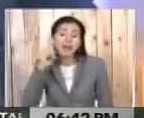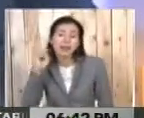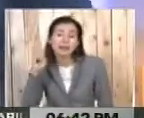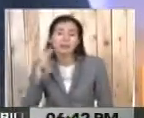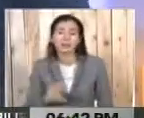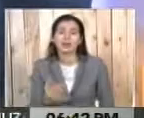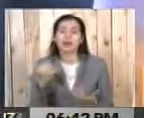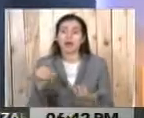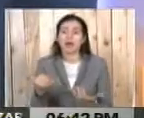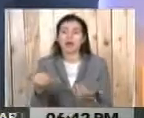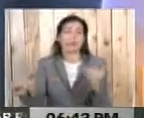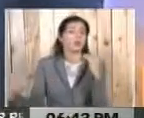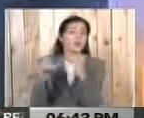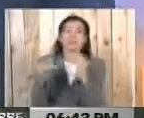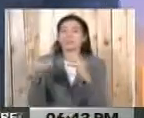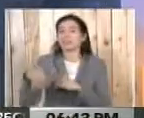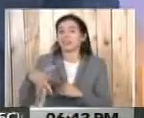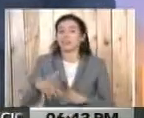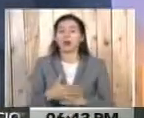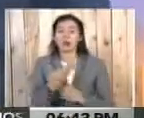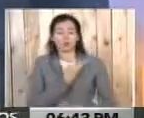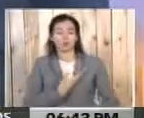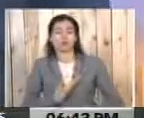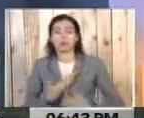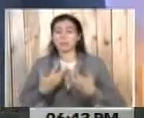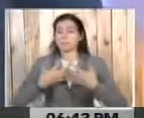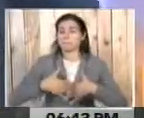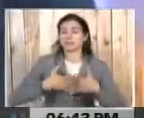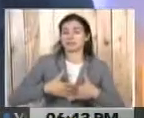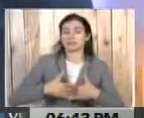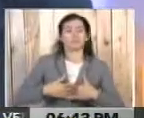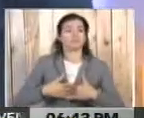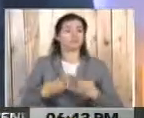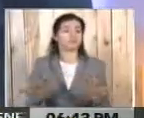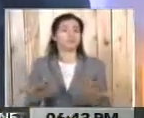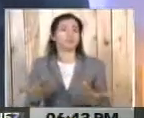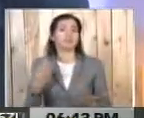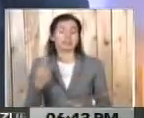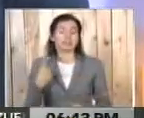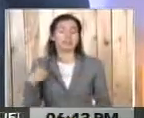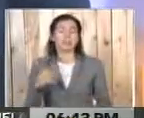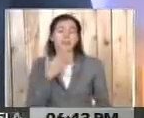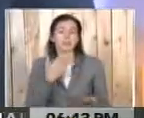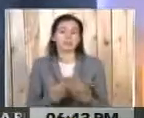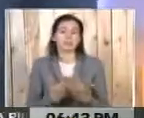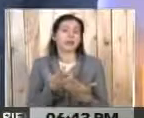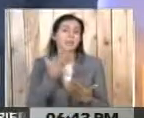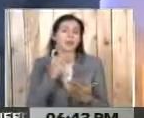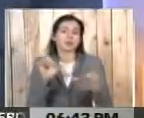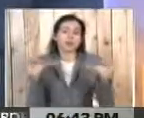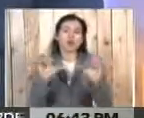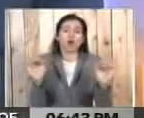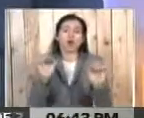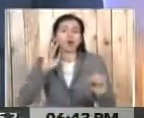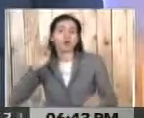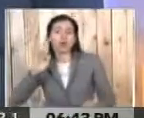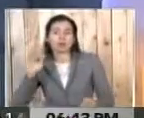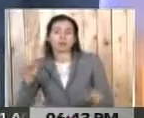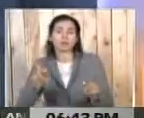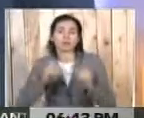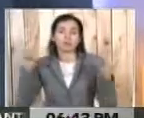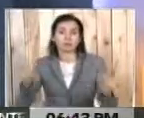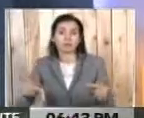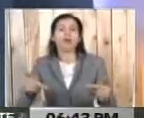entonces ahora resulta que un empresario que está explotando y enriqueciéndose con una concesión en un espacio, en un patrimonio